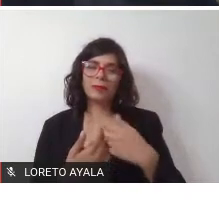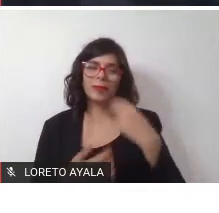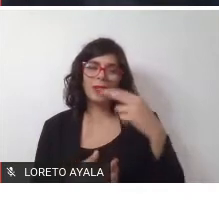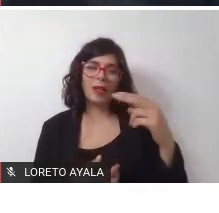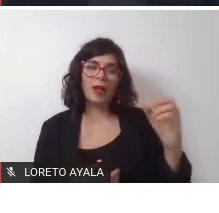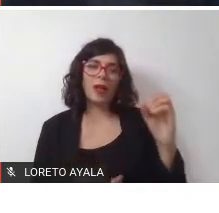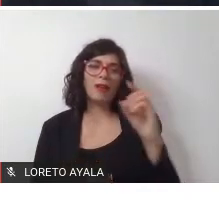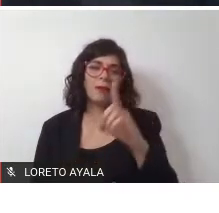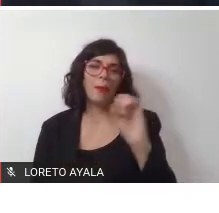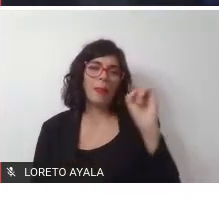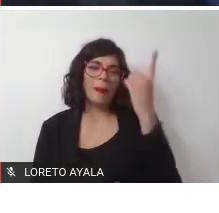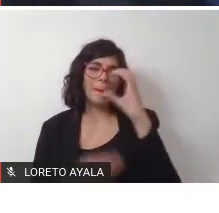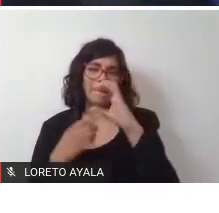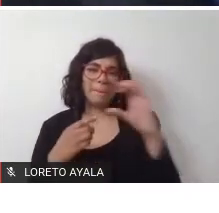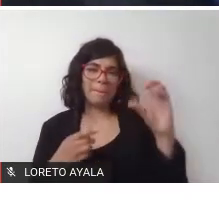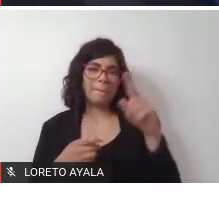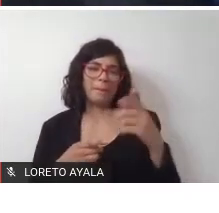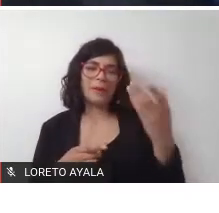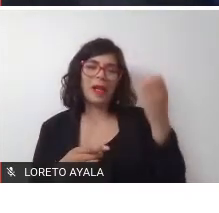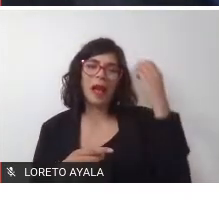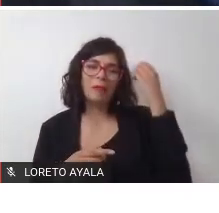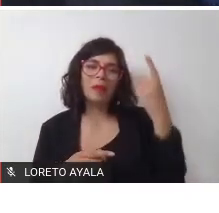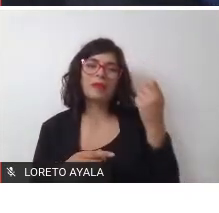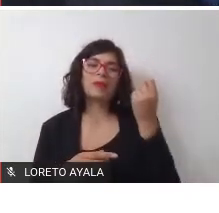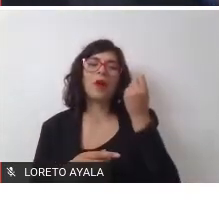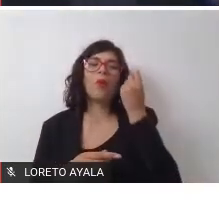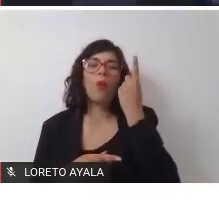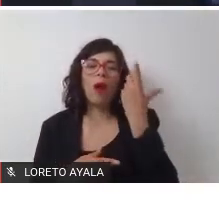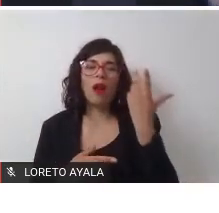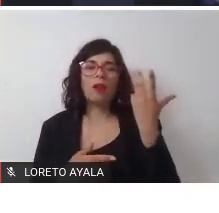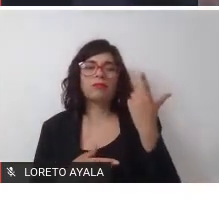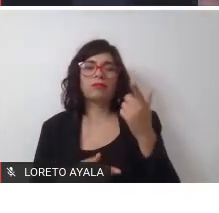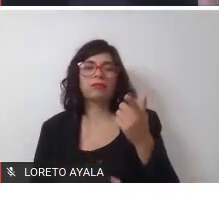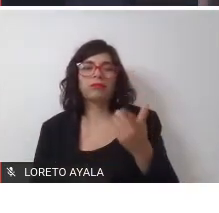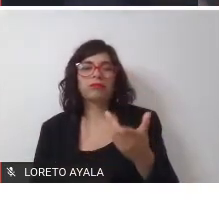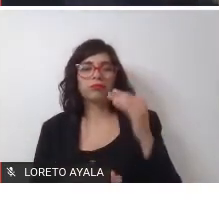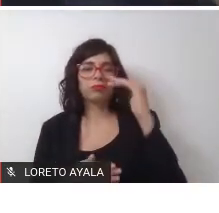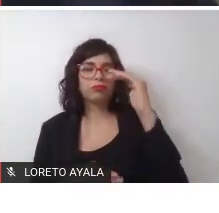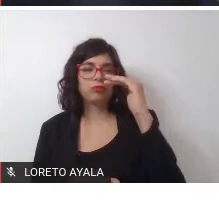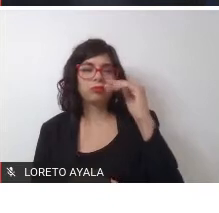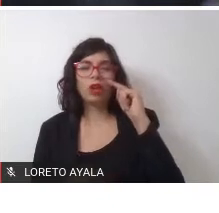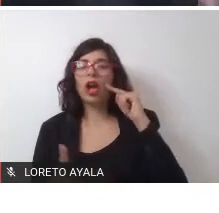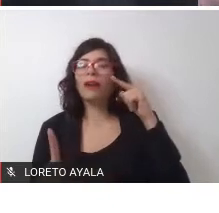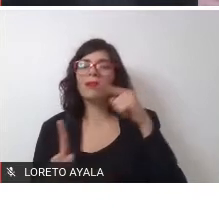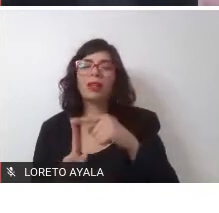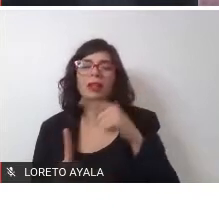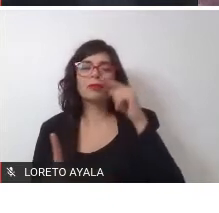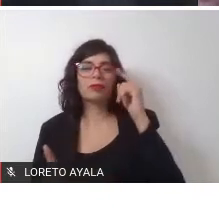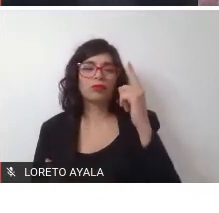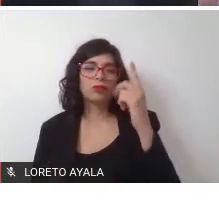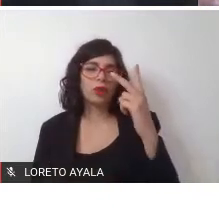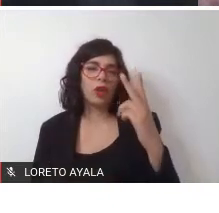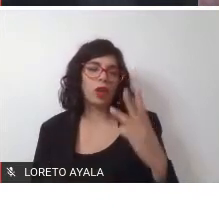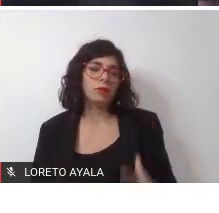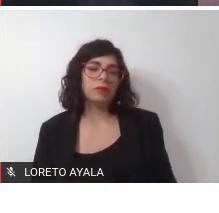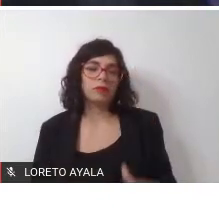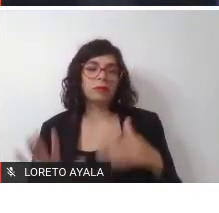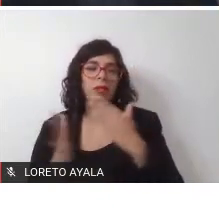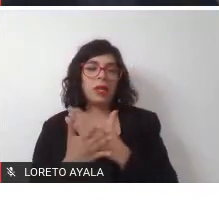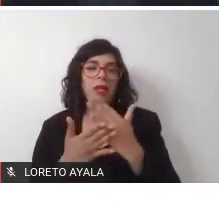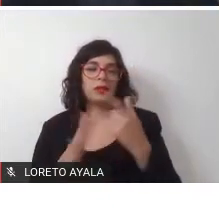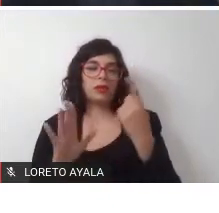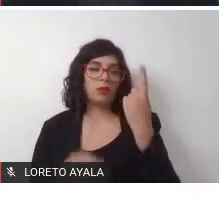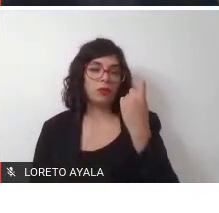1, los objetivos de aprendizaje OA 1, OA 6, OA 8 y OA 11. Bueno, esto es